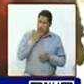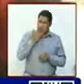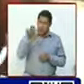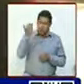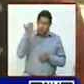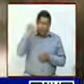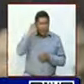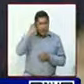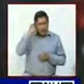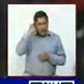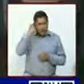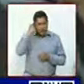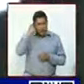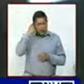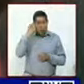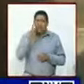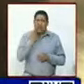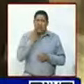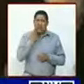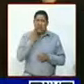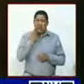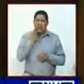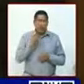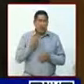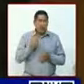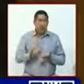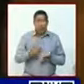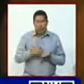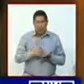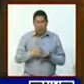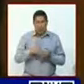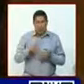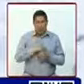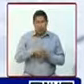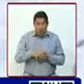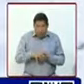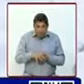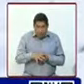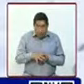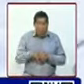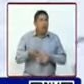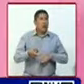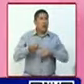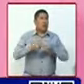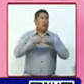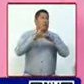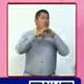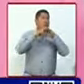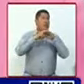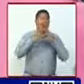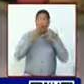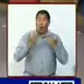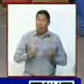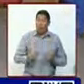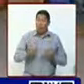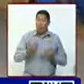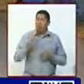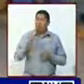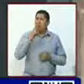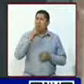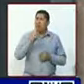algunas semanas nada más. Y es que en los últimos días los casos de COVID-19 en la sede de gobierno también subieron, en este caso en